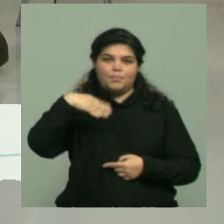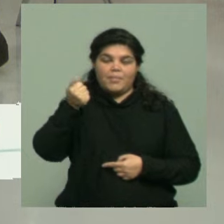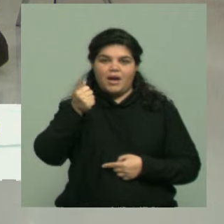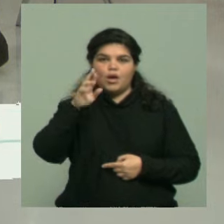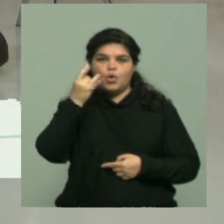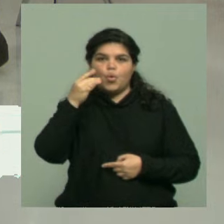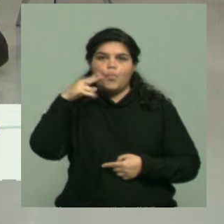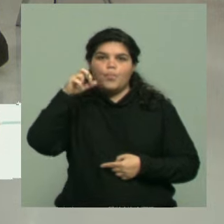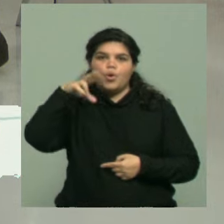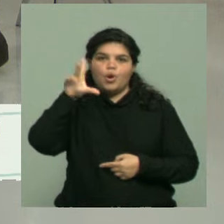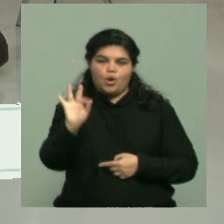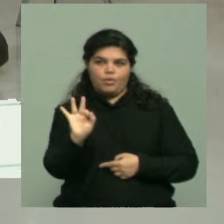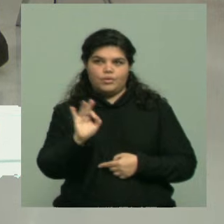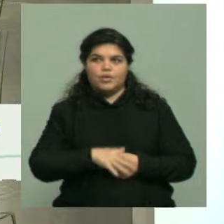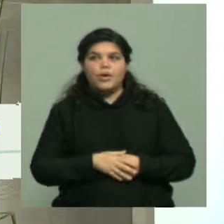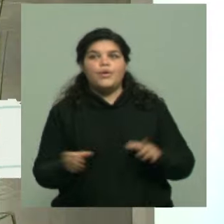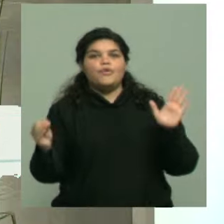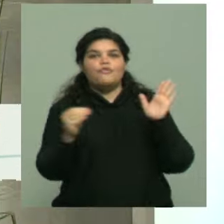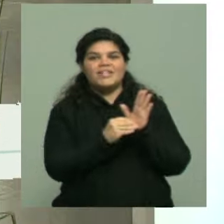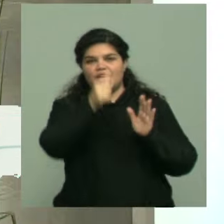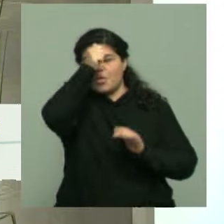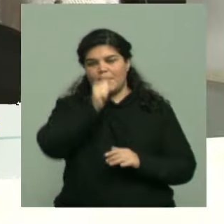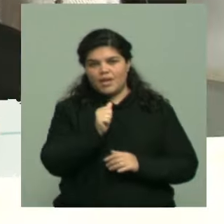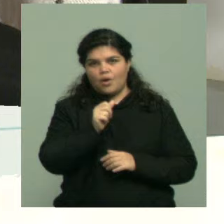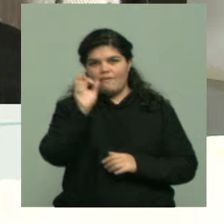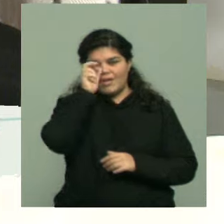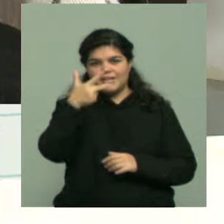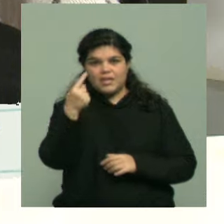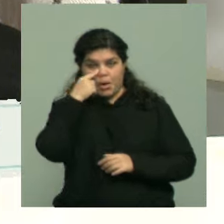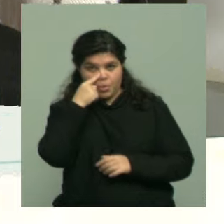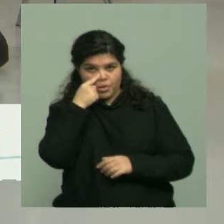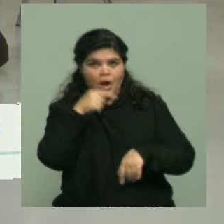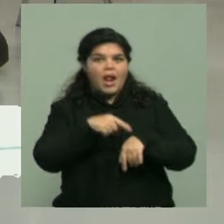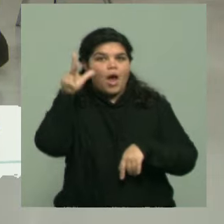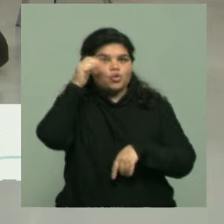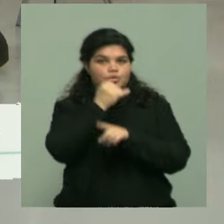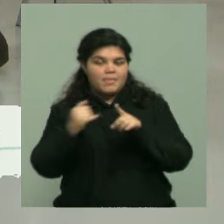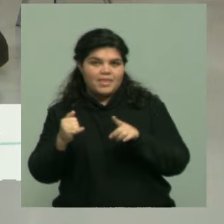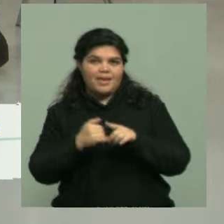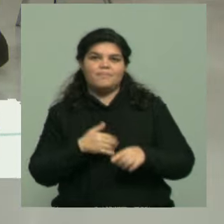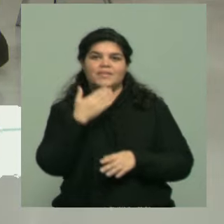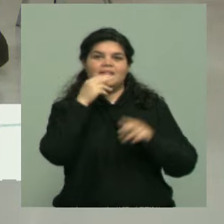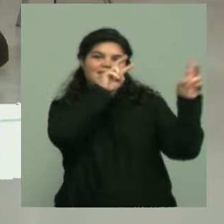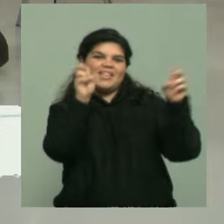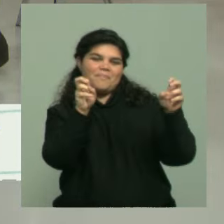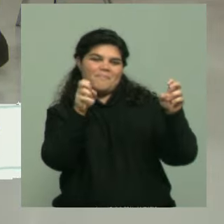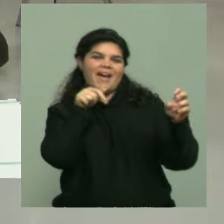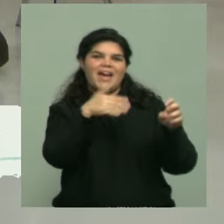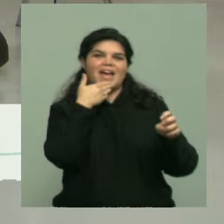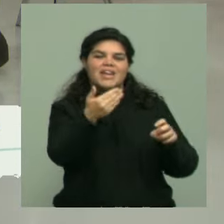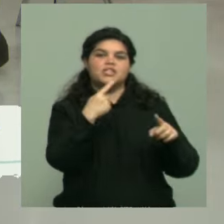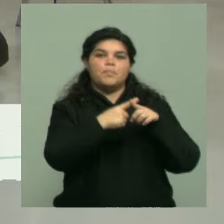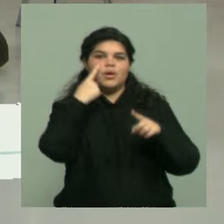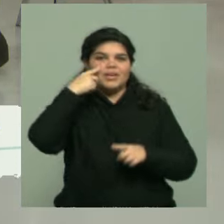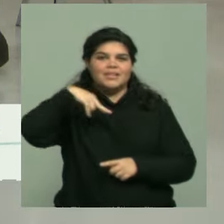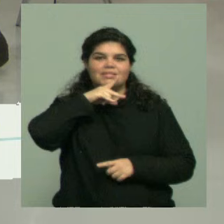Rúpulo. 20:30, 23 de junio, domingo, 20:30. Hacen Gracias por Interrumpir 2, Eclipsarte. Muchas no gracias. Se lo pierdan